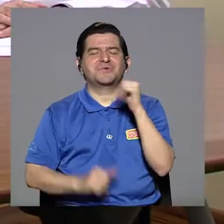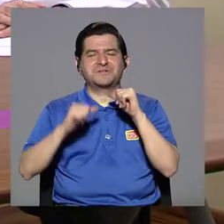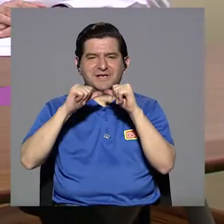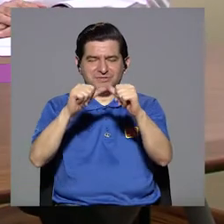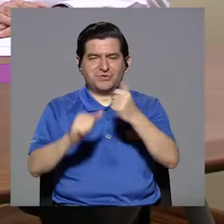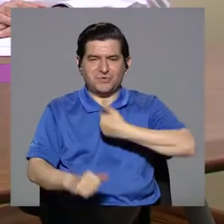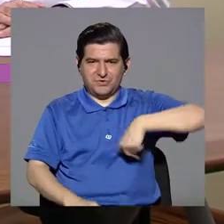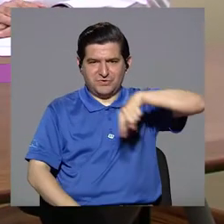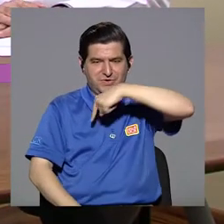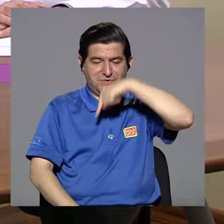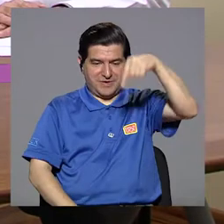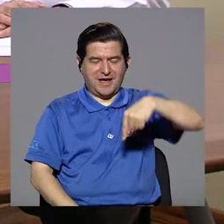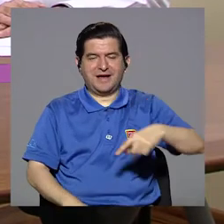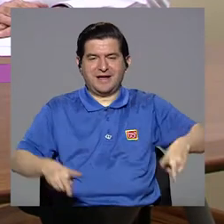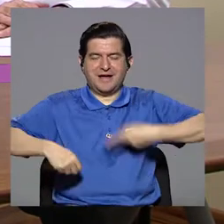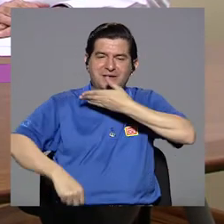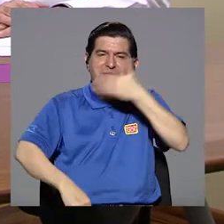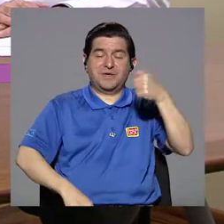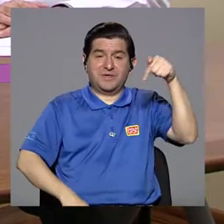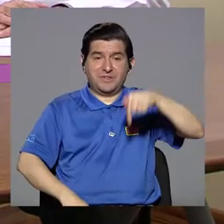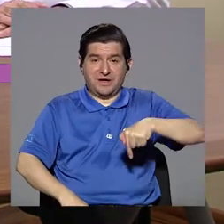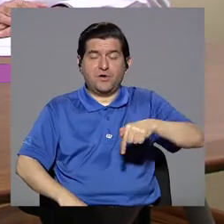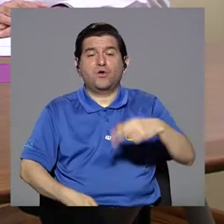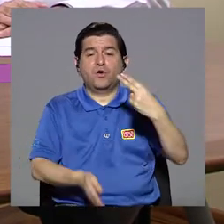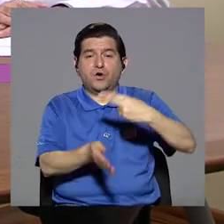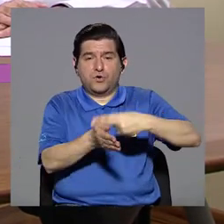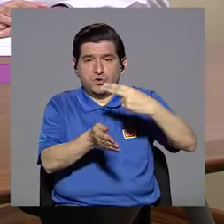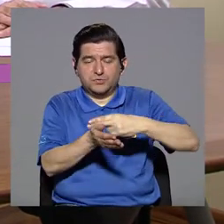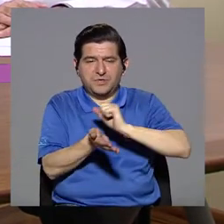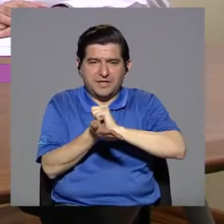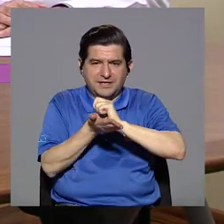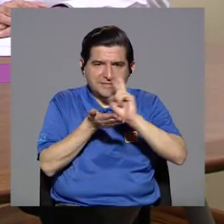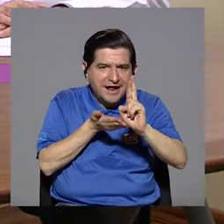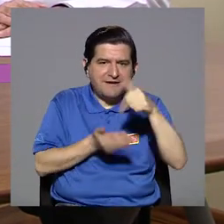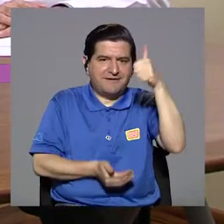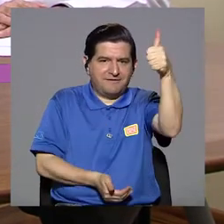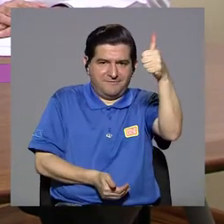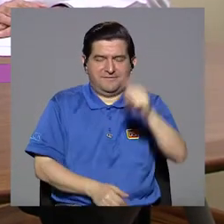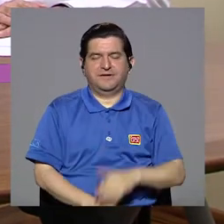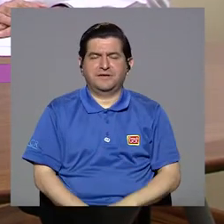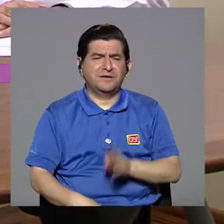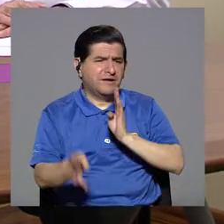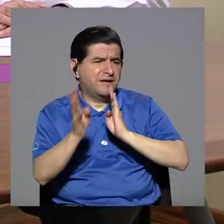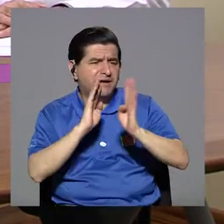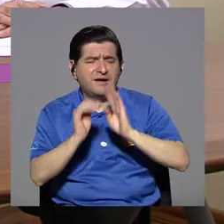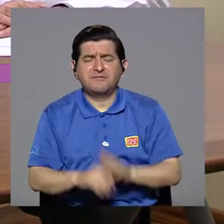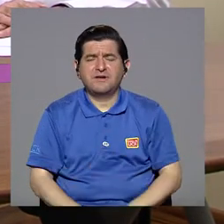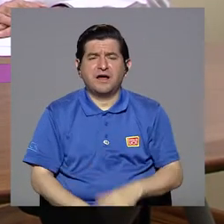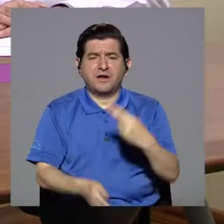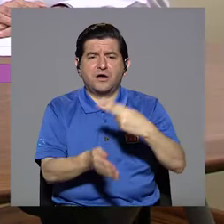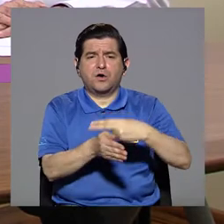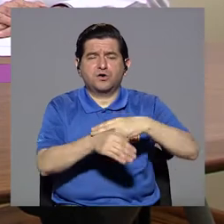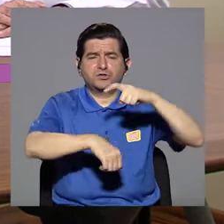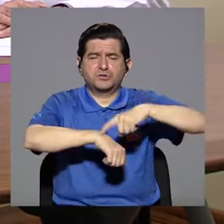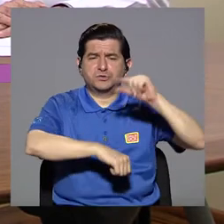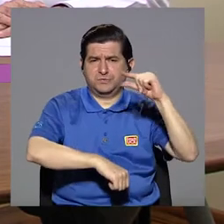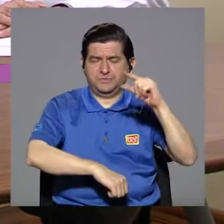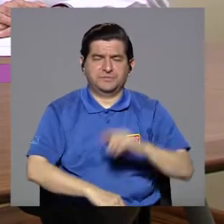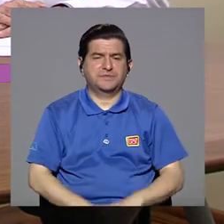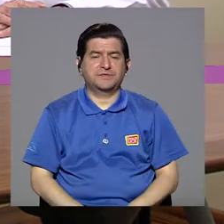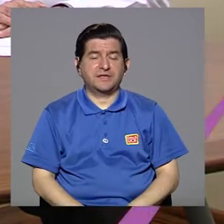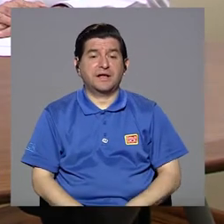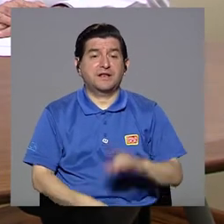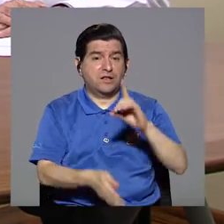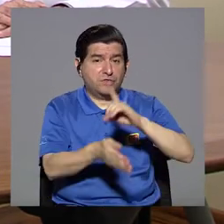gracias por continuar con nosotros en vivemejor estamos hoy en el hospital san rafael en alajuela conversando acerca del hospital de día